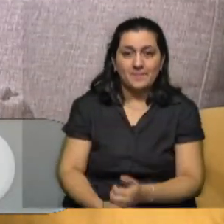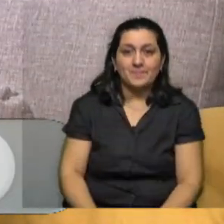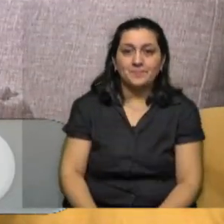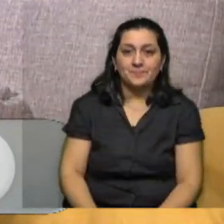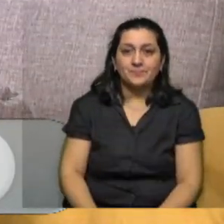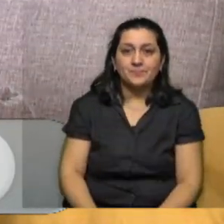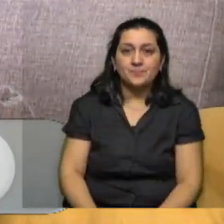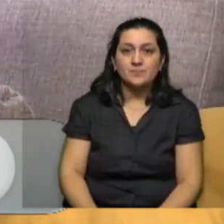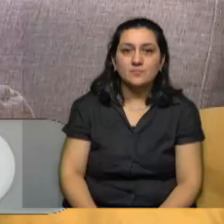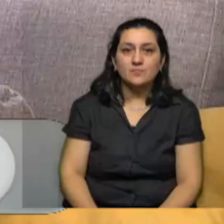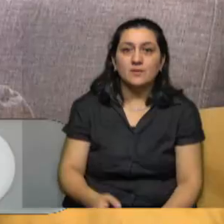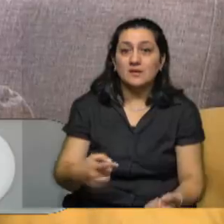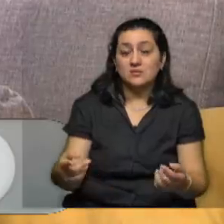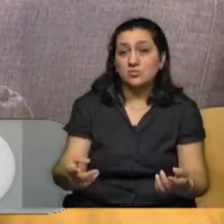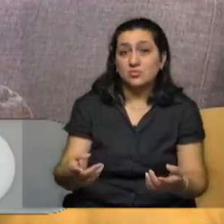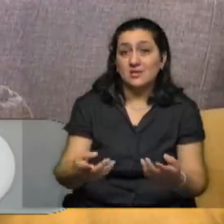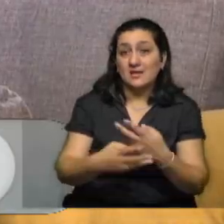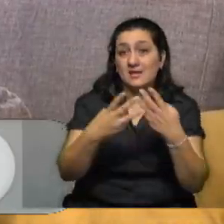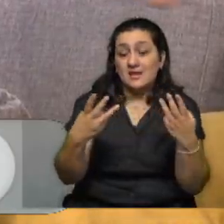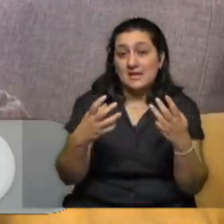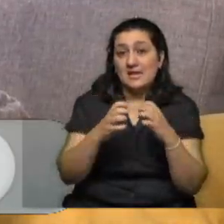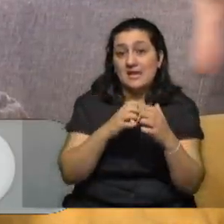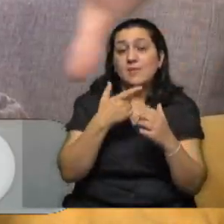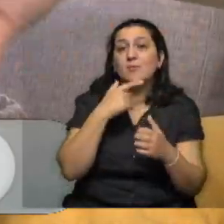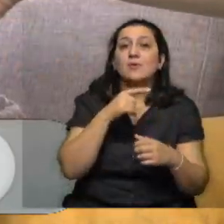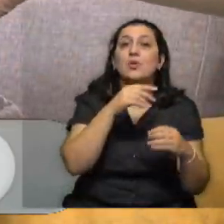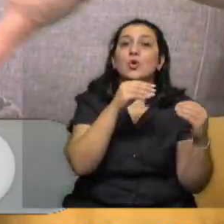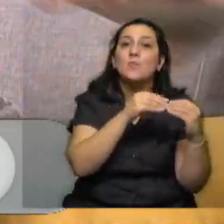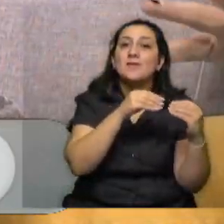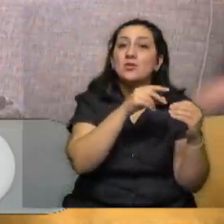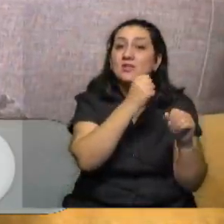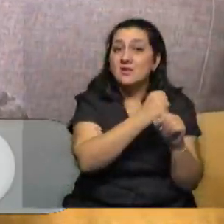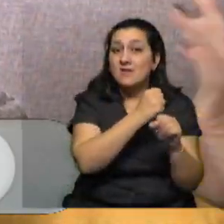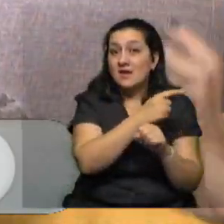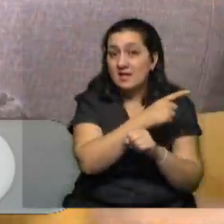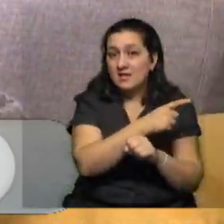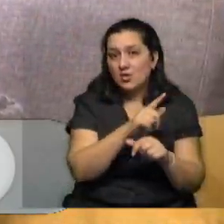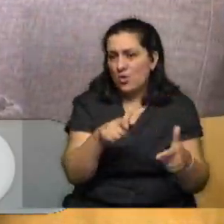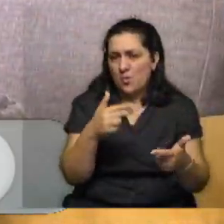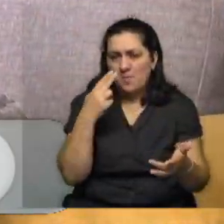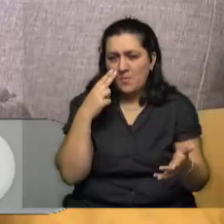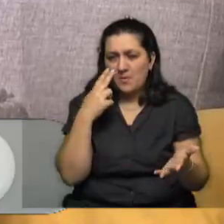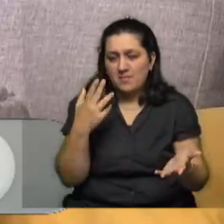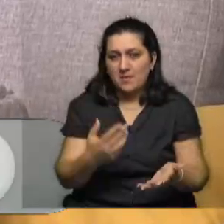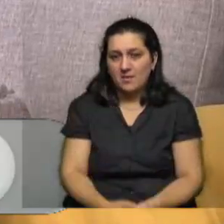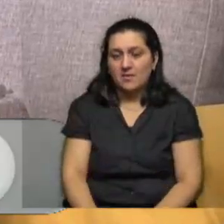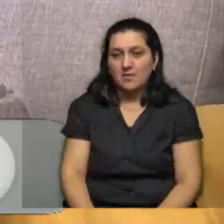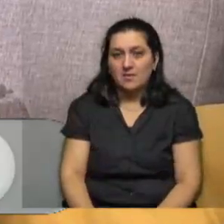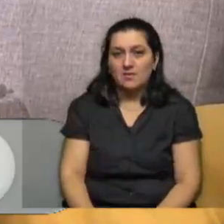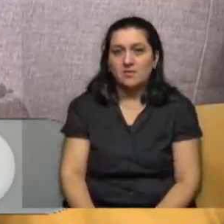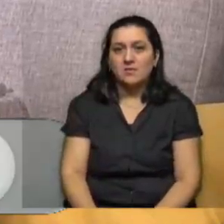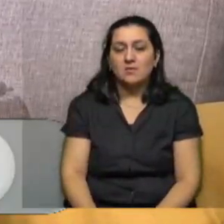¿sí? Eso en general en la radiación es energía. Pero, por ejemplo, los compañeros que trabajan ahí... No, eso tiene problema. Incluso esto pasa en